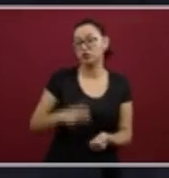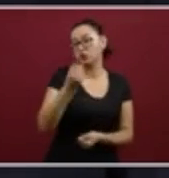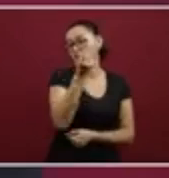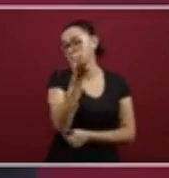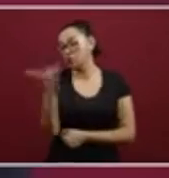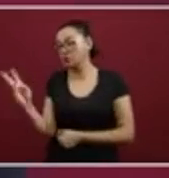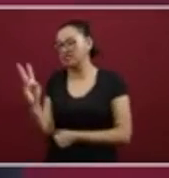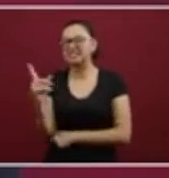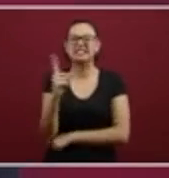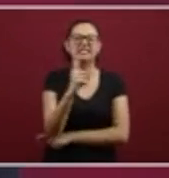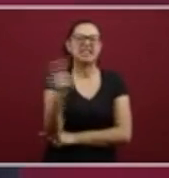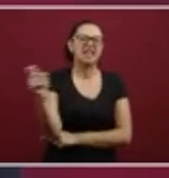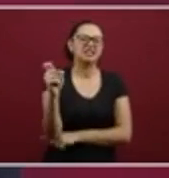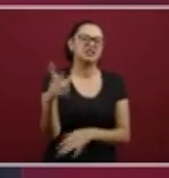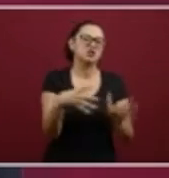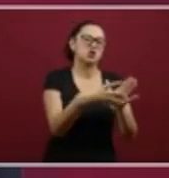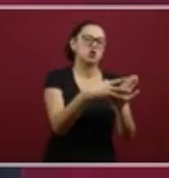Sosa